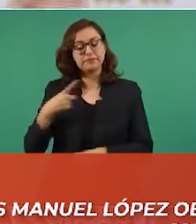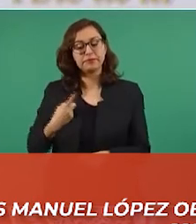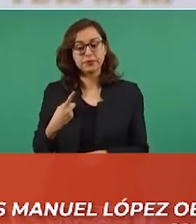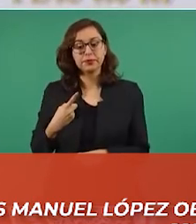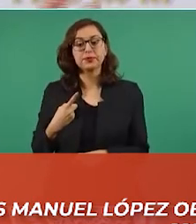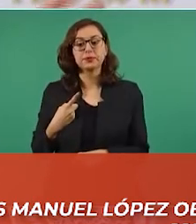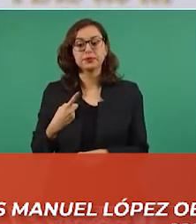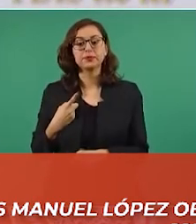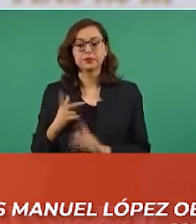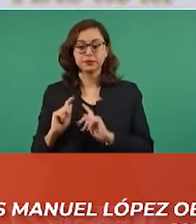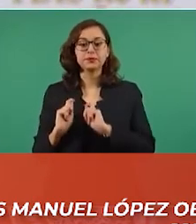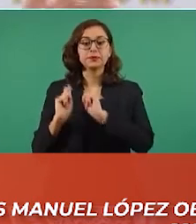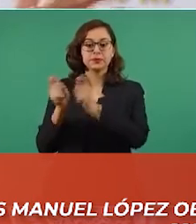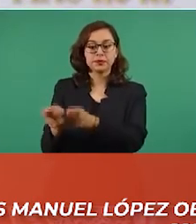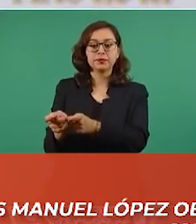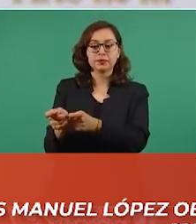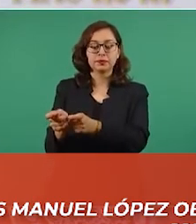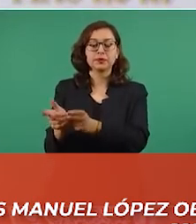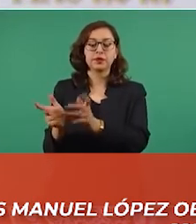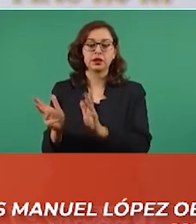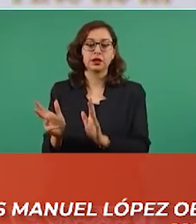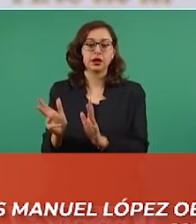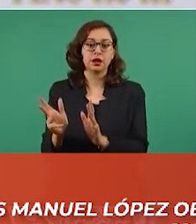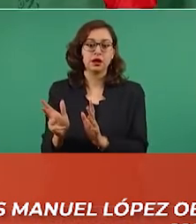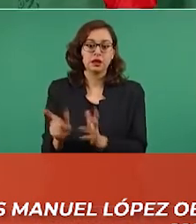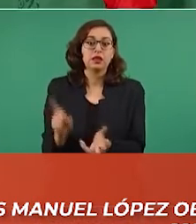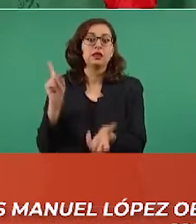Y esto incluye la